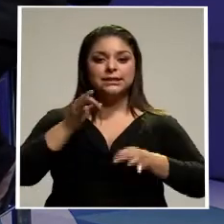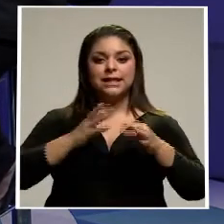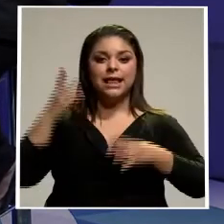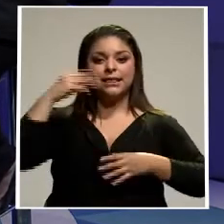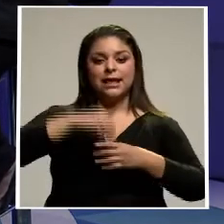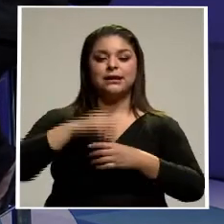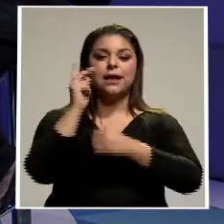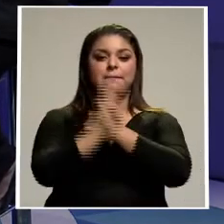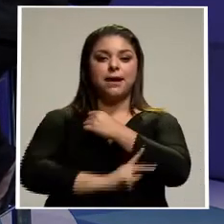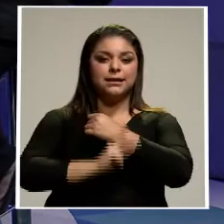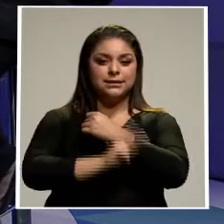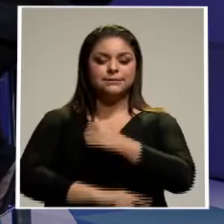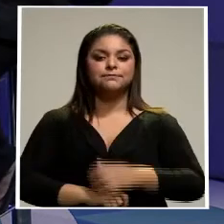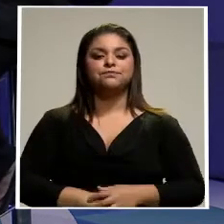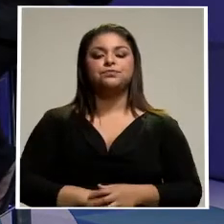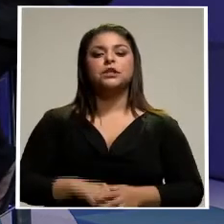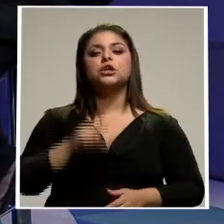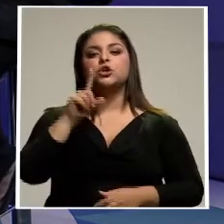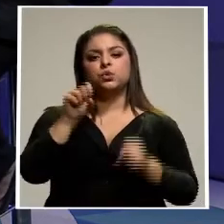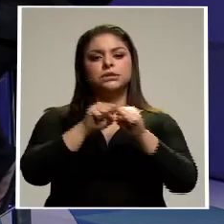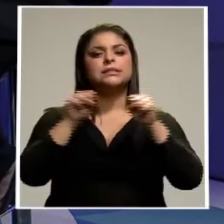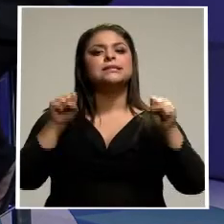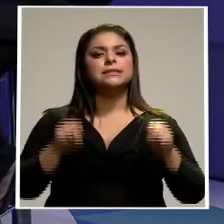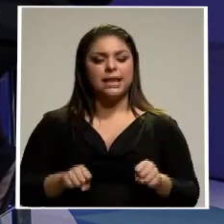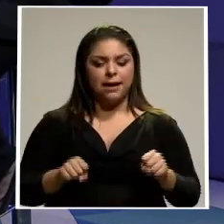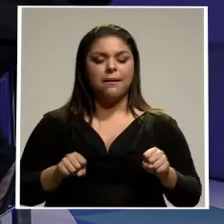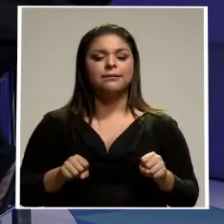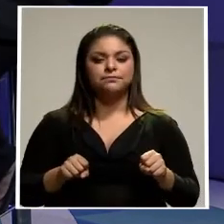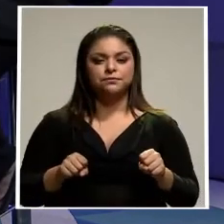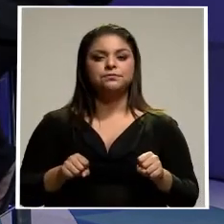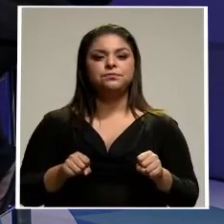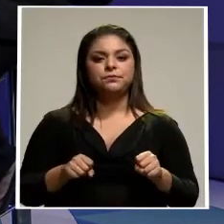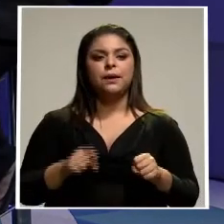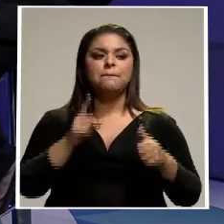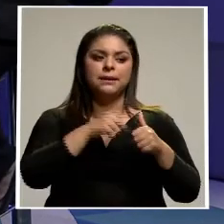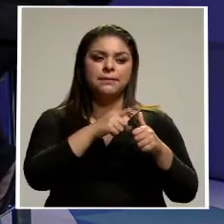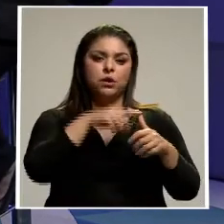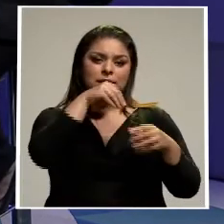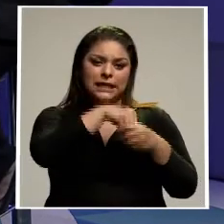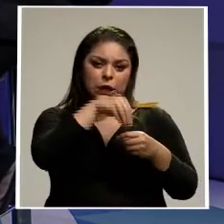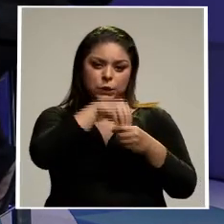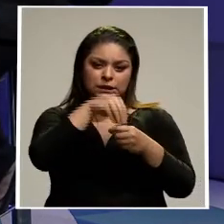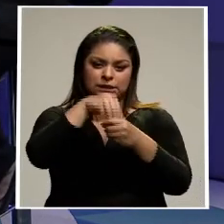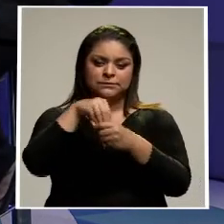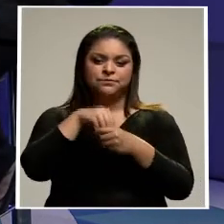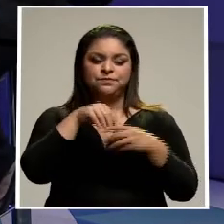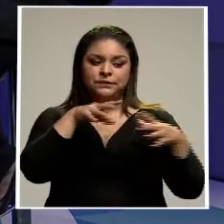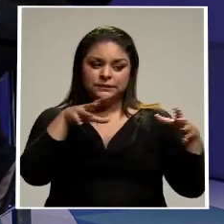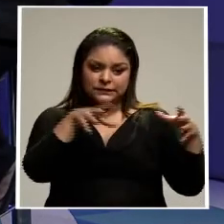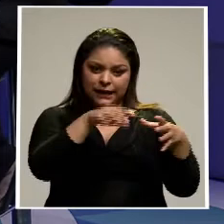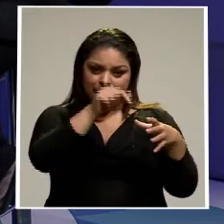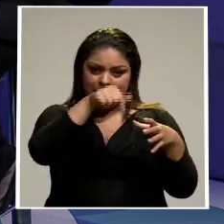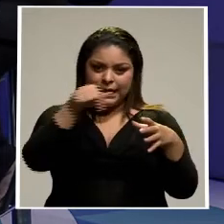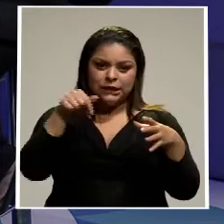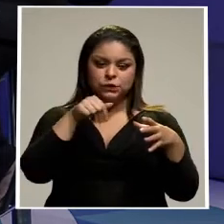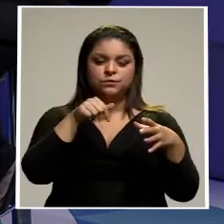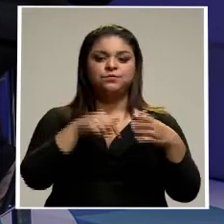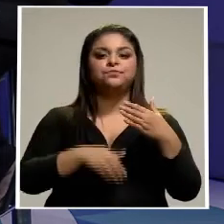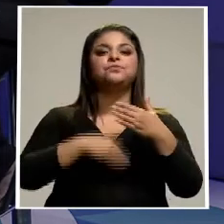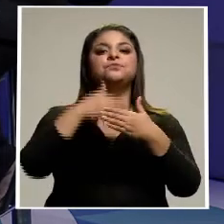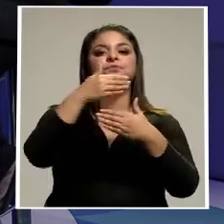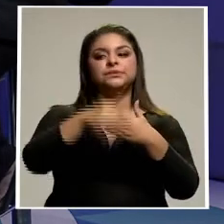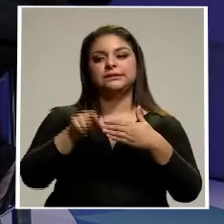sistema subsidiario, es decir, hay que agotar los mecanismos internos y es complementario de la protección del